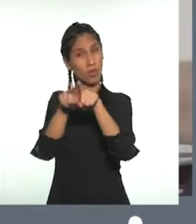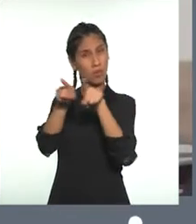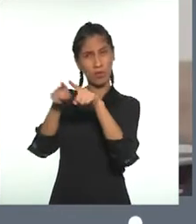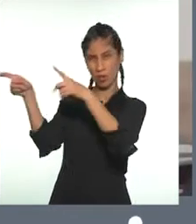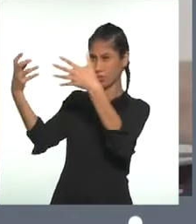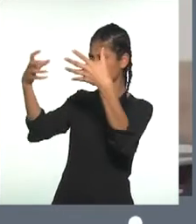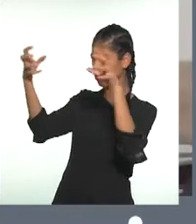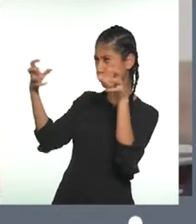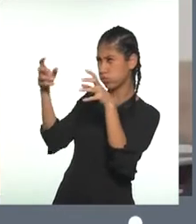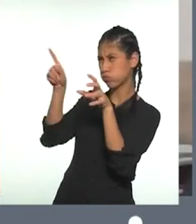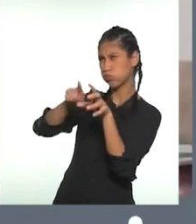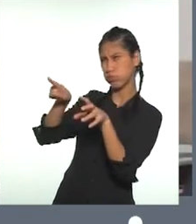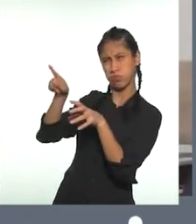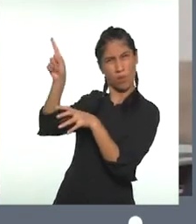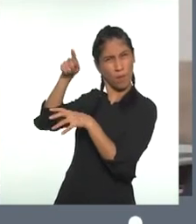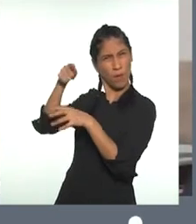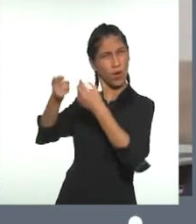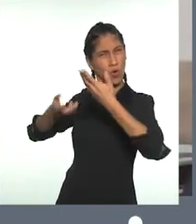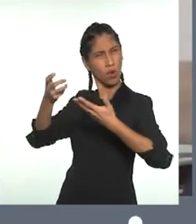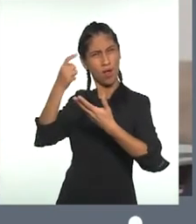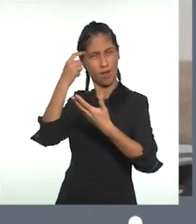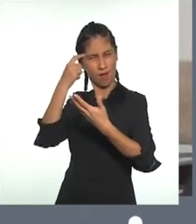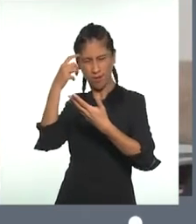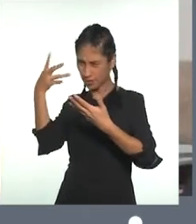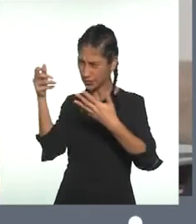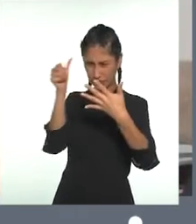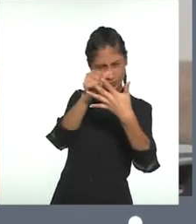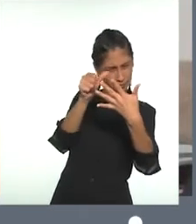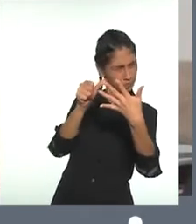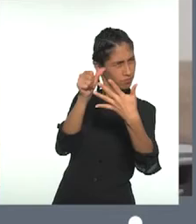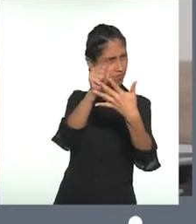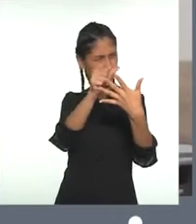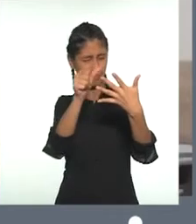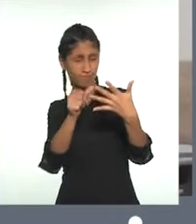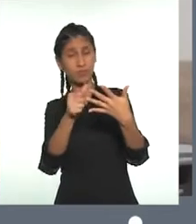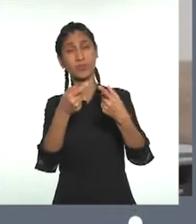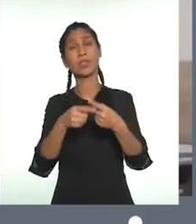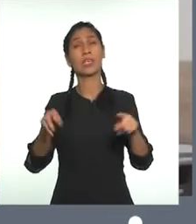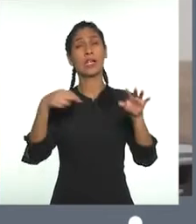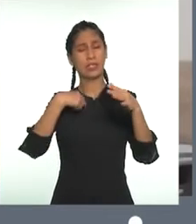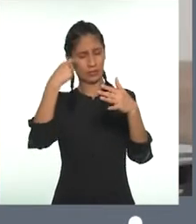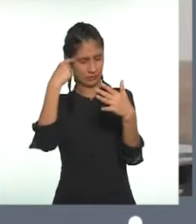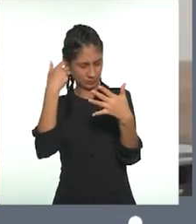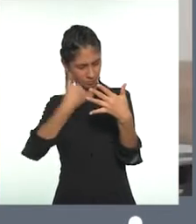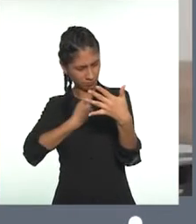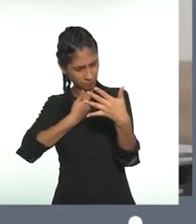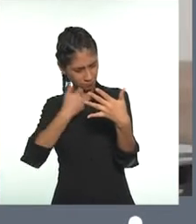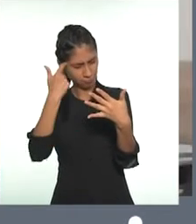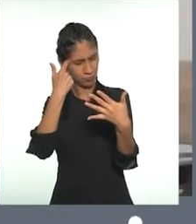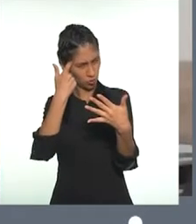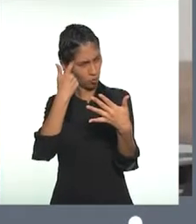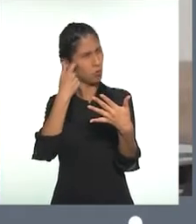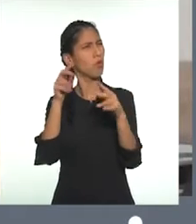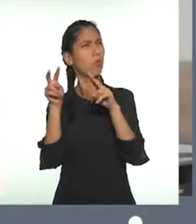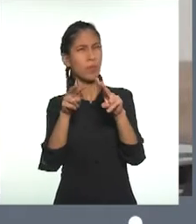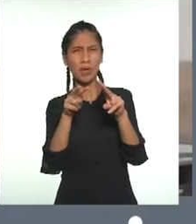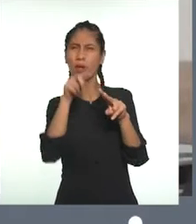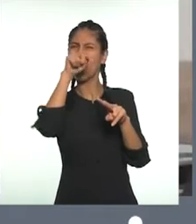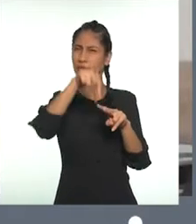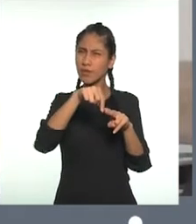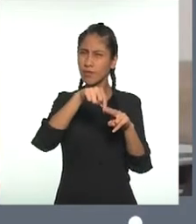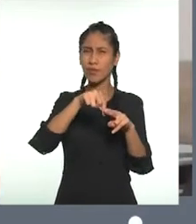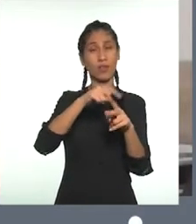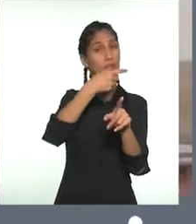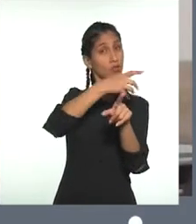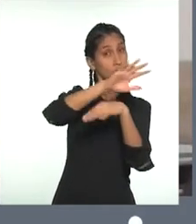de reflexionar sobre nuestra participación en ella, cómo poder cambiar nuestra sociedad desde nuestra posición. Nos da la